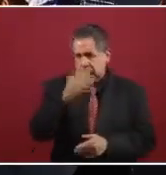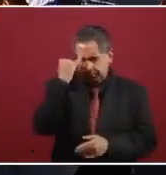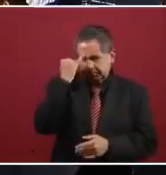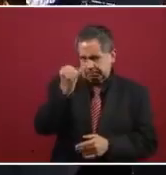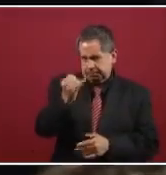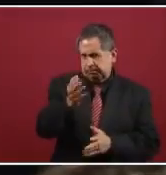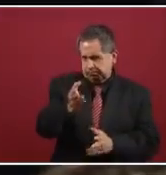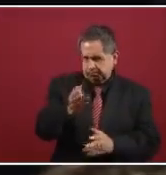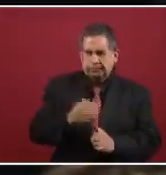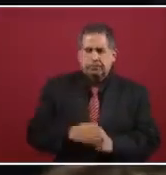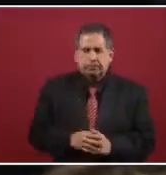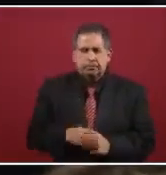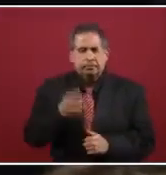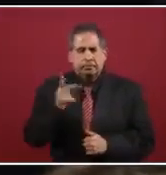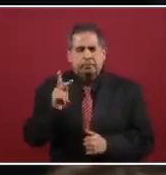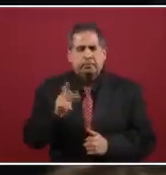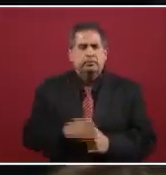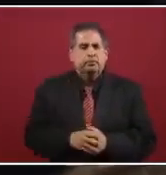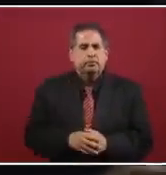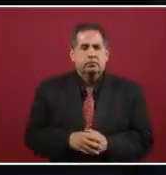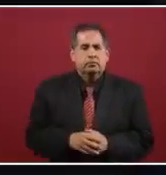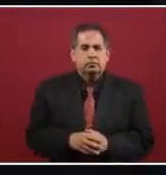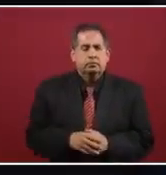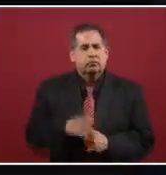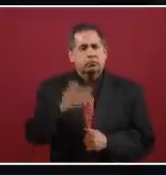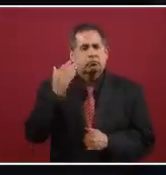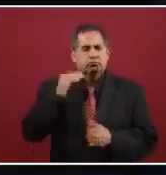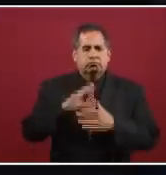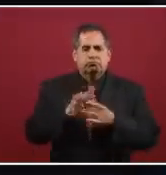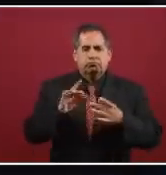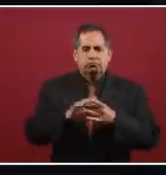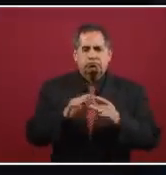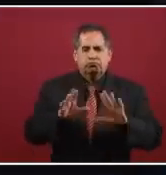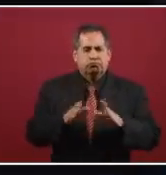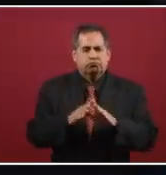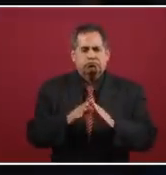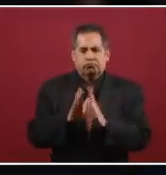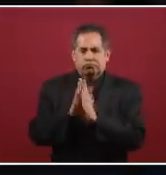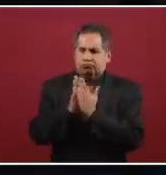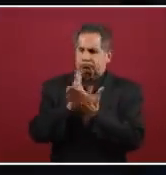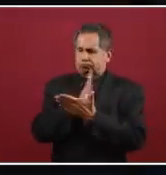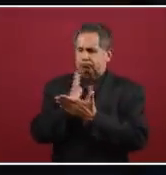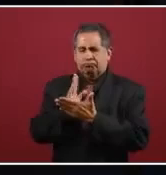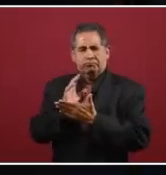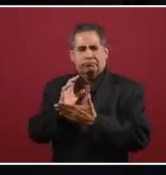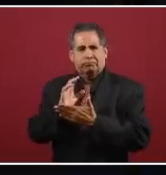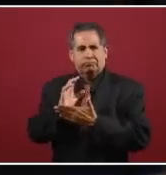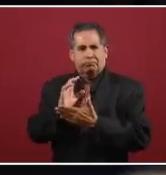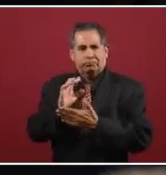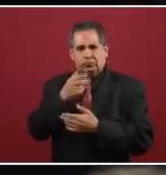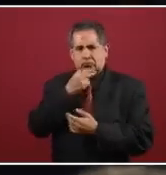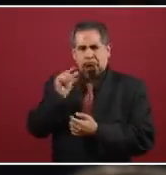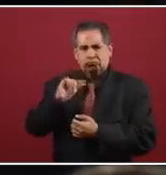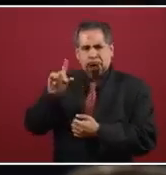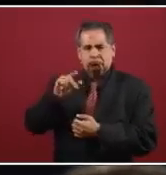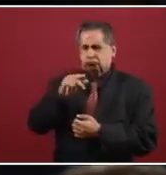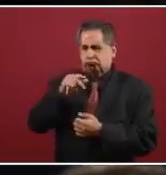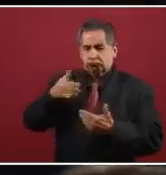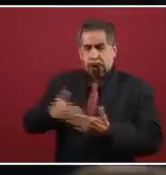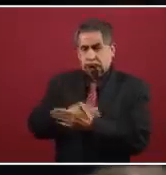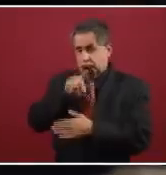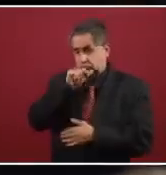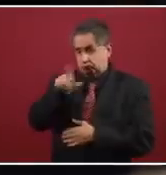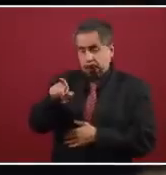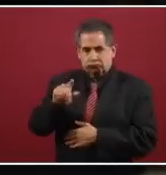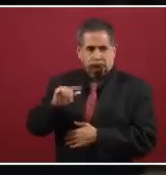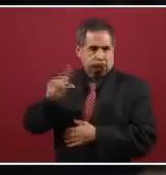Pero ya José Rogelio Álvarez, el creador de la Enciclopedia de México, notable intelectual jalisciense, académico